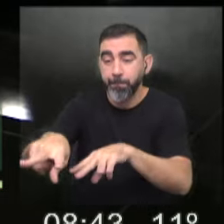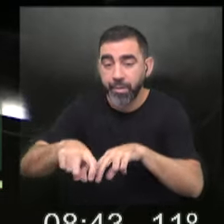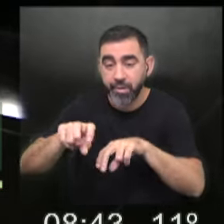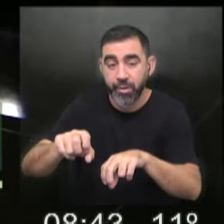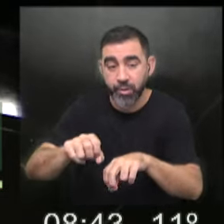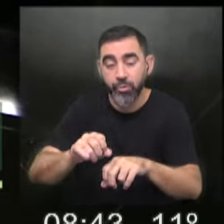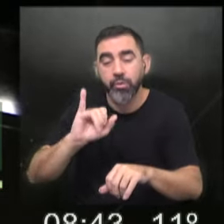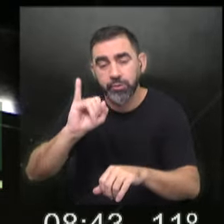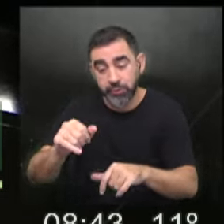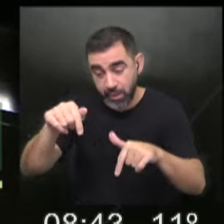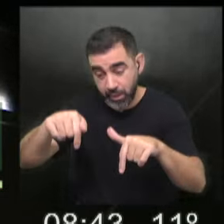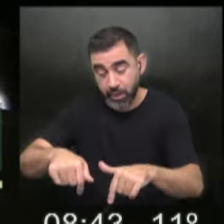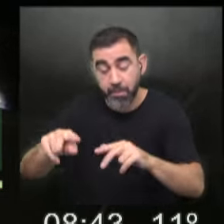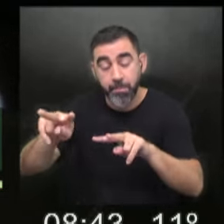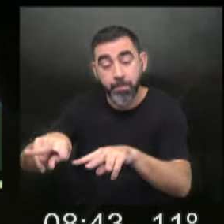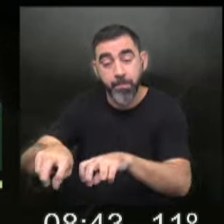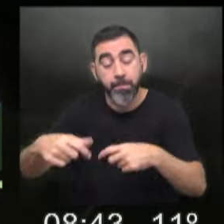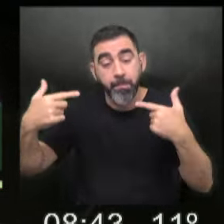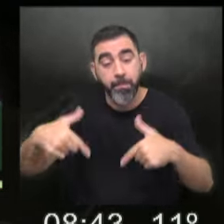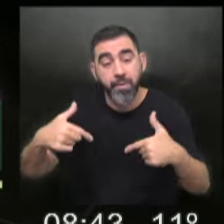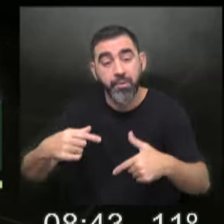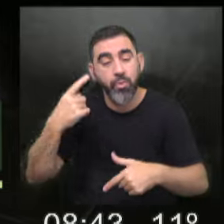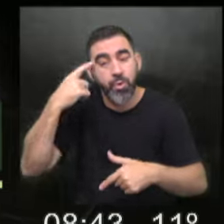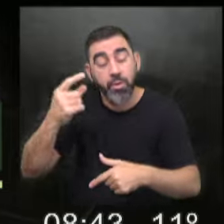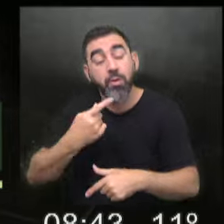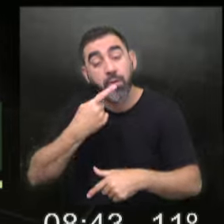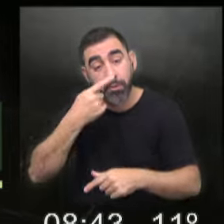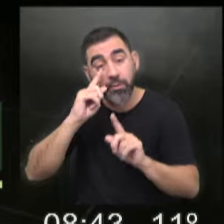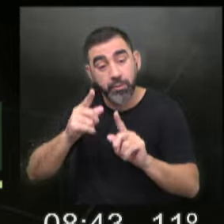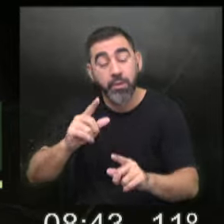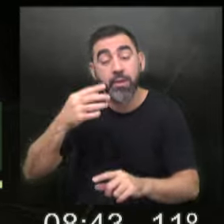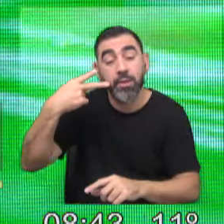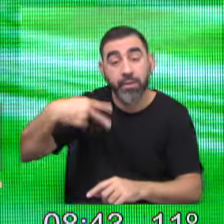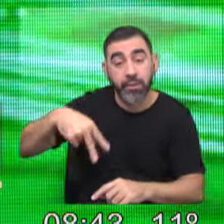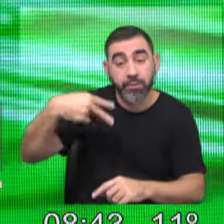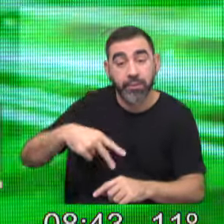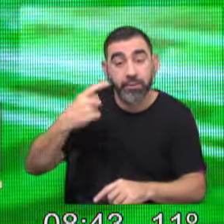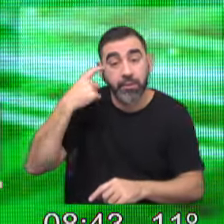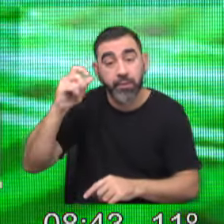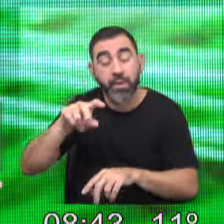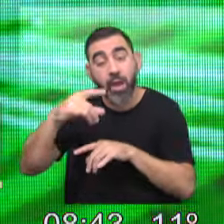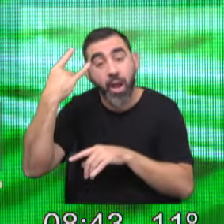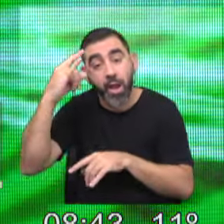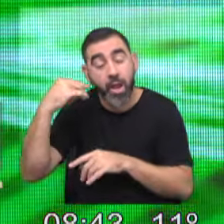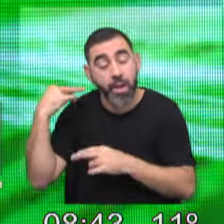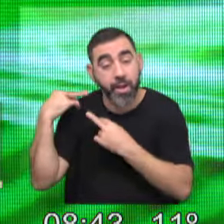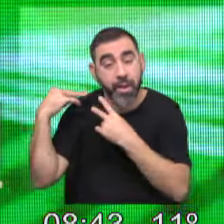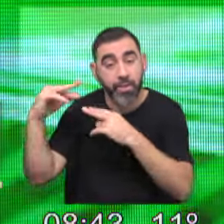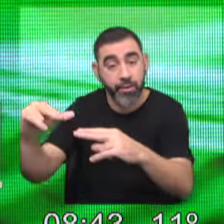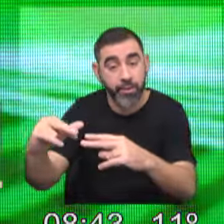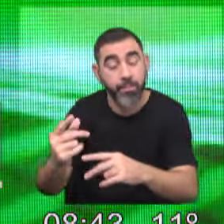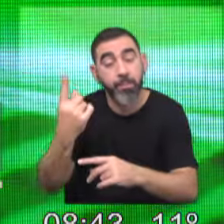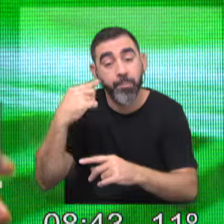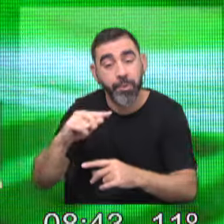con quien estamos aquí, con el ministro de Agricultura de Uruguay, estamos pensando en ideas muy interesantes para el mes de noviembre, una iniciativa sobre ganadería sostenible. Pero